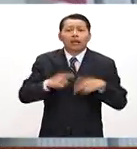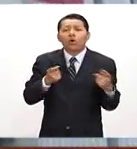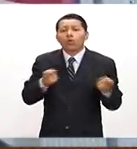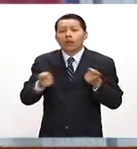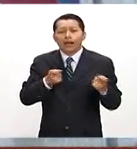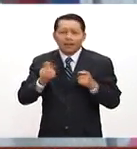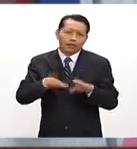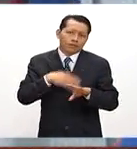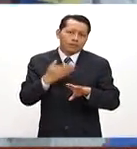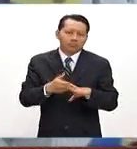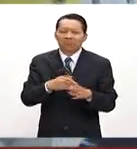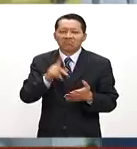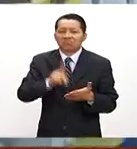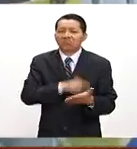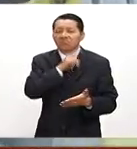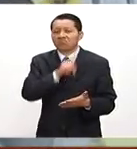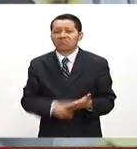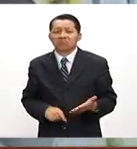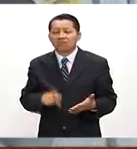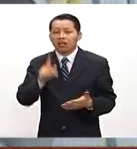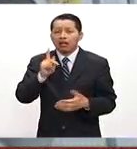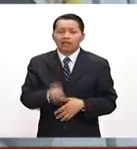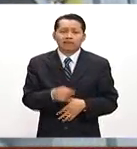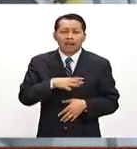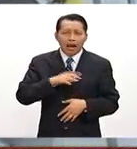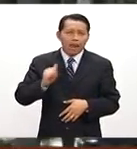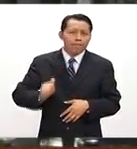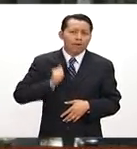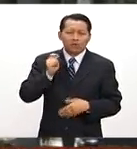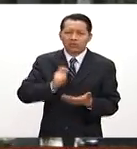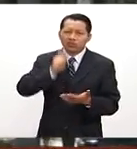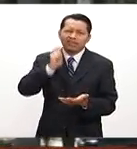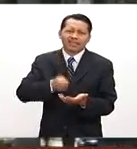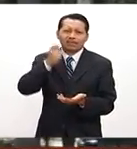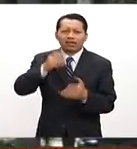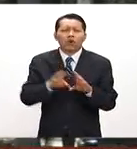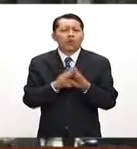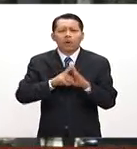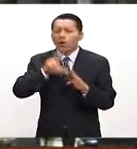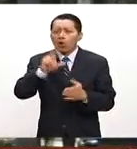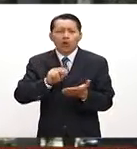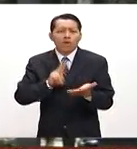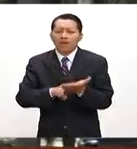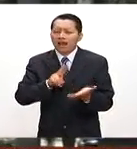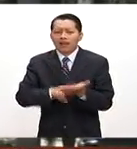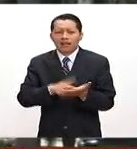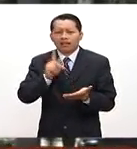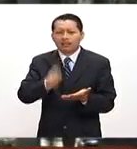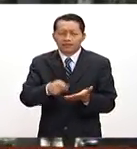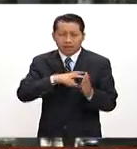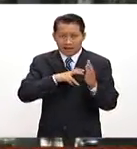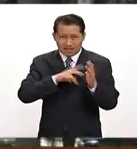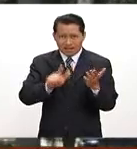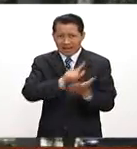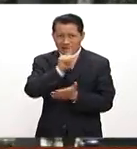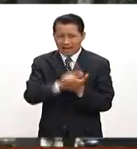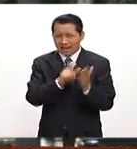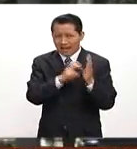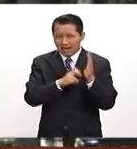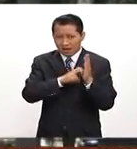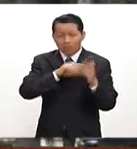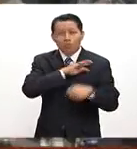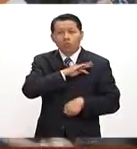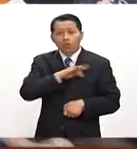la oposición. El tribunal aprovechó una sentencia en la que determinó sin validez una reforma de la ley que le reserva al Estado